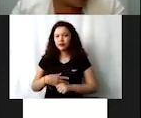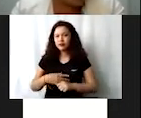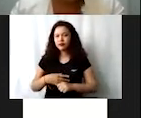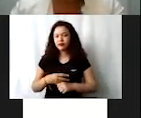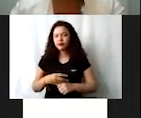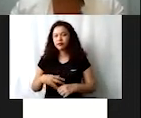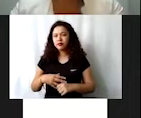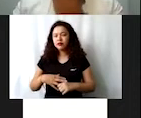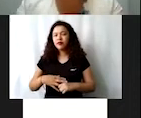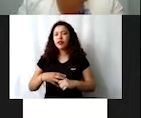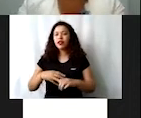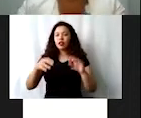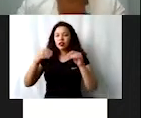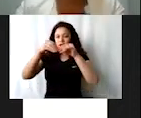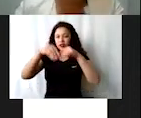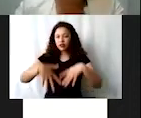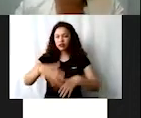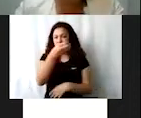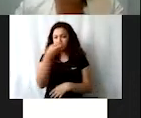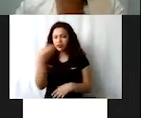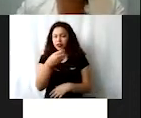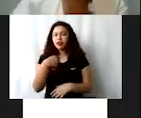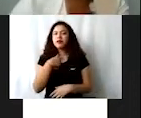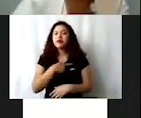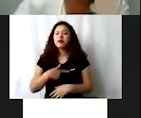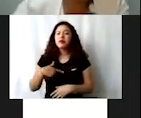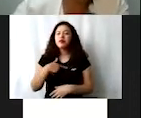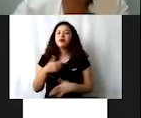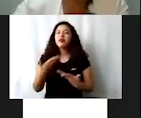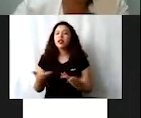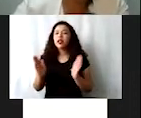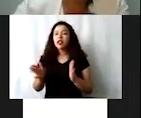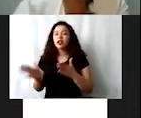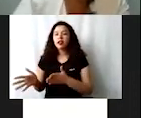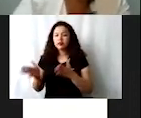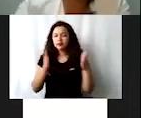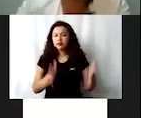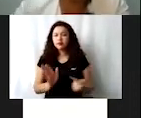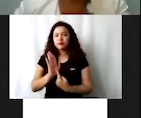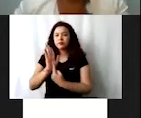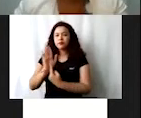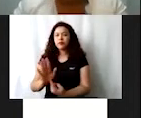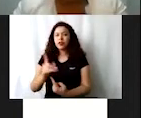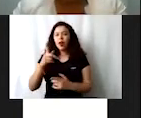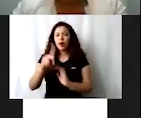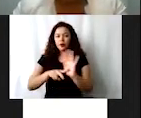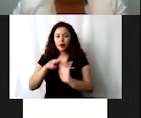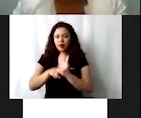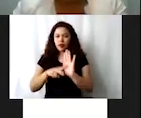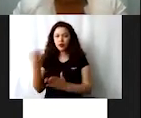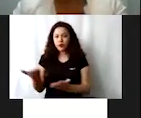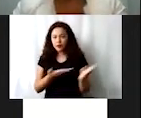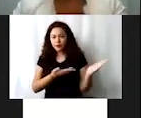estructuras organizacionales, a mí me gustaría pasar a mostrarles a ustedes un video. Un